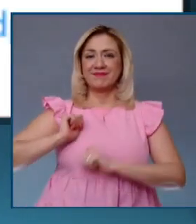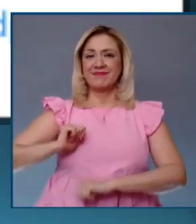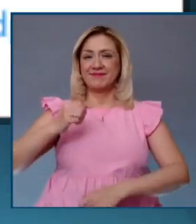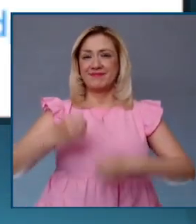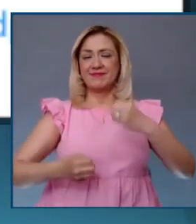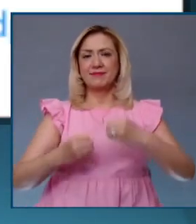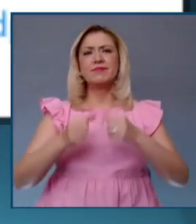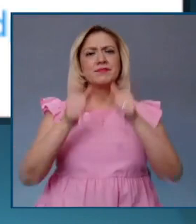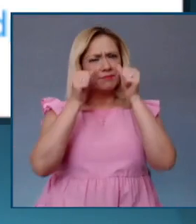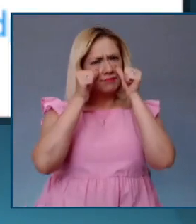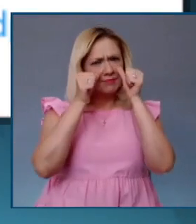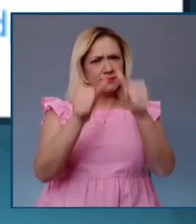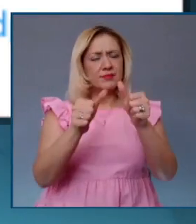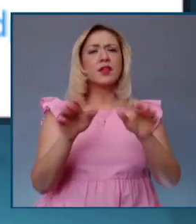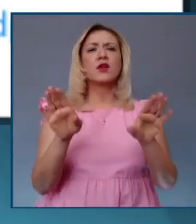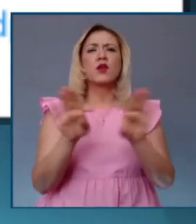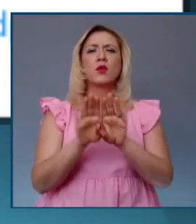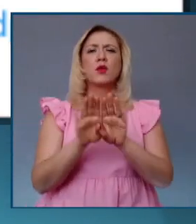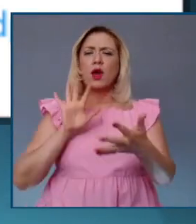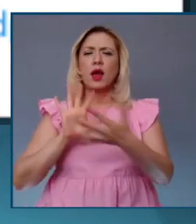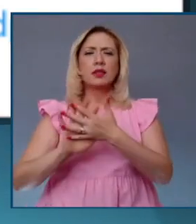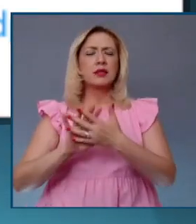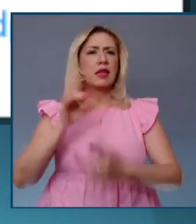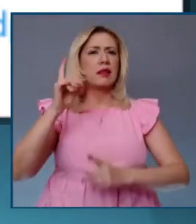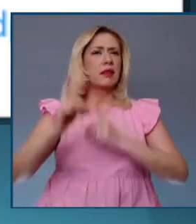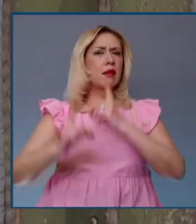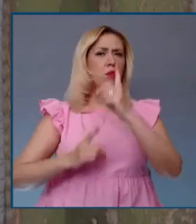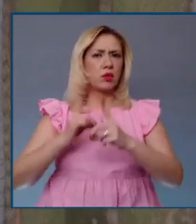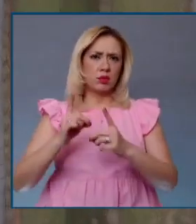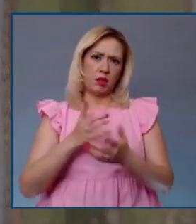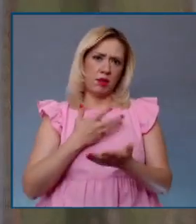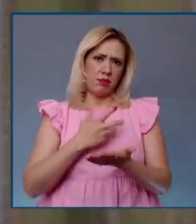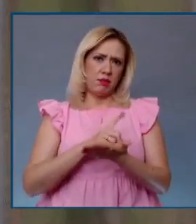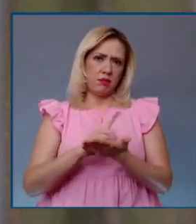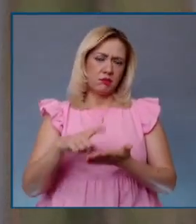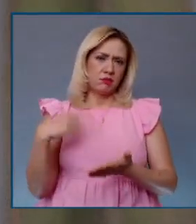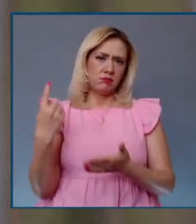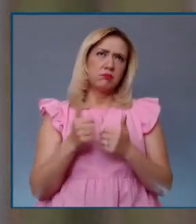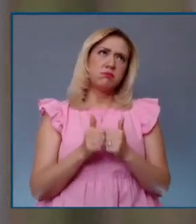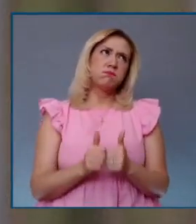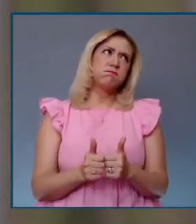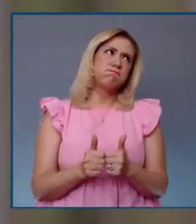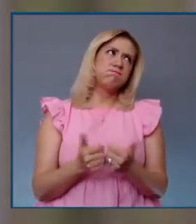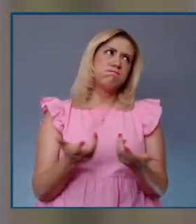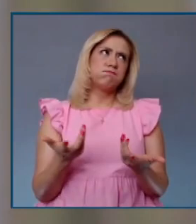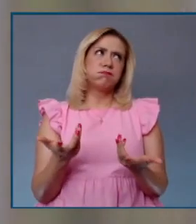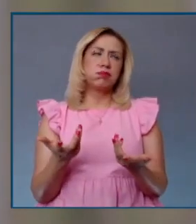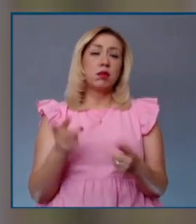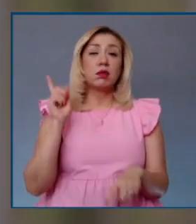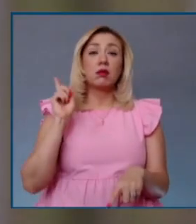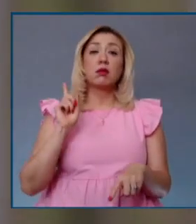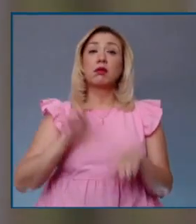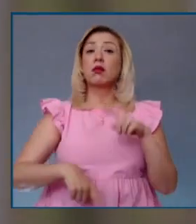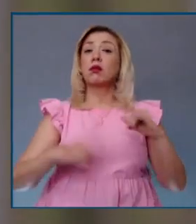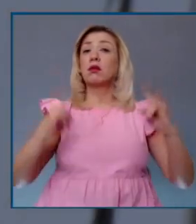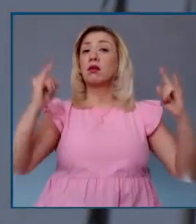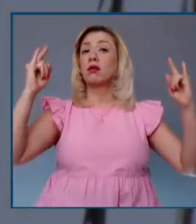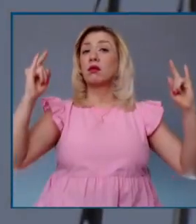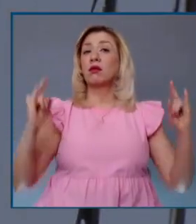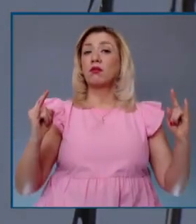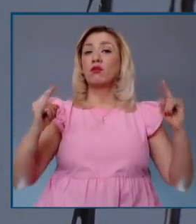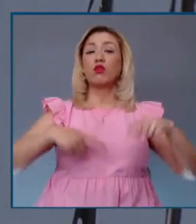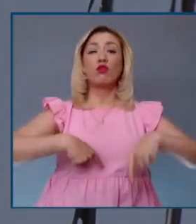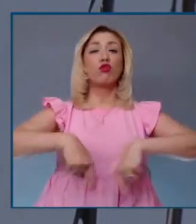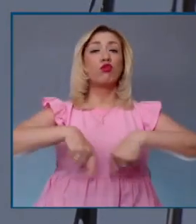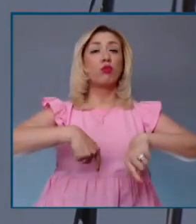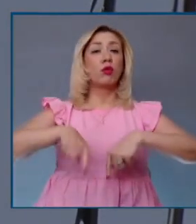prisión. Las autoridades de un penal de máxima seguridad retiraron las porterías donde los internos practicaban fútbol, pero gracias